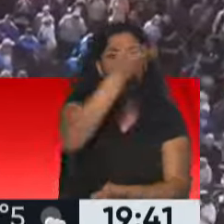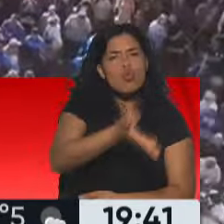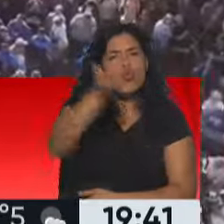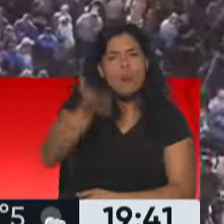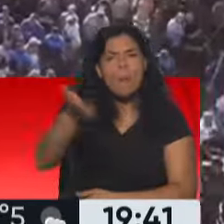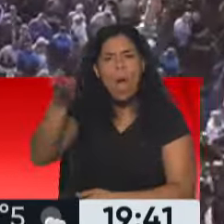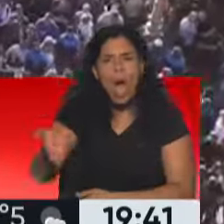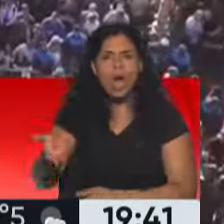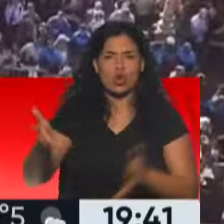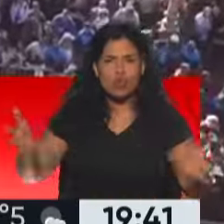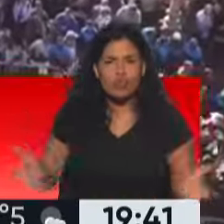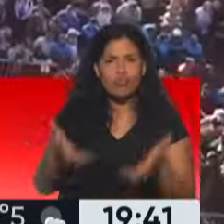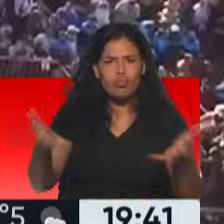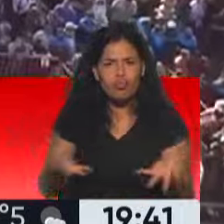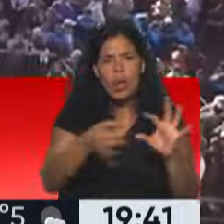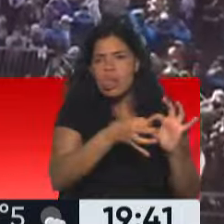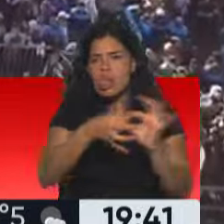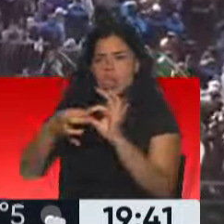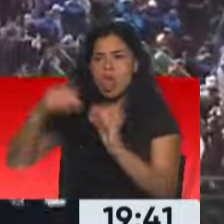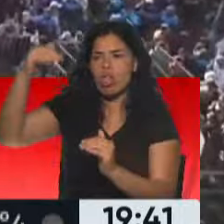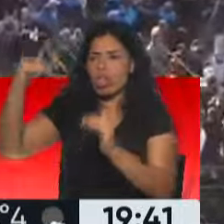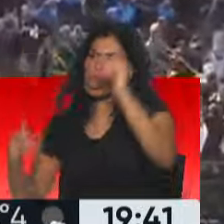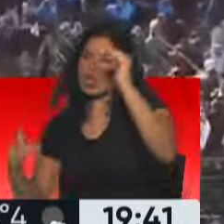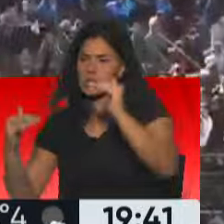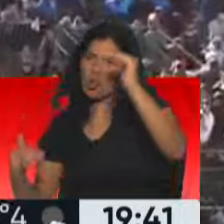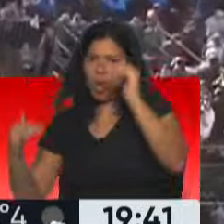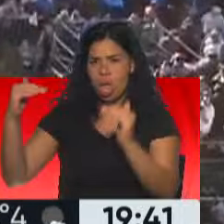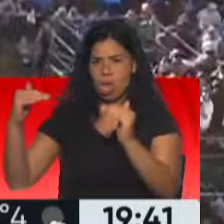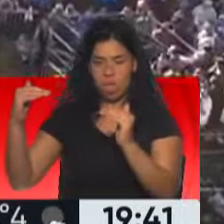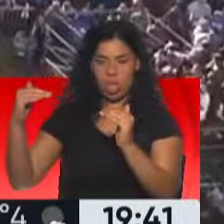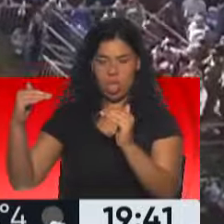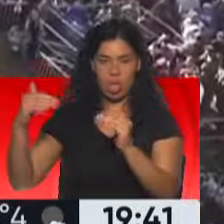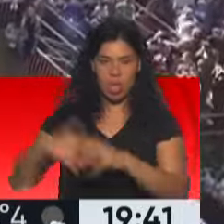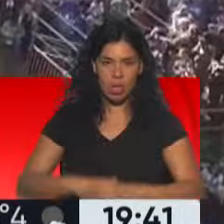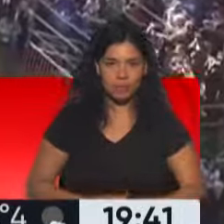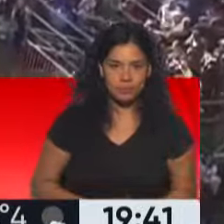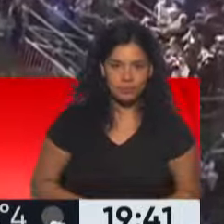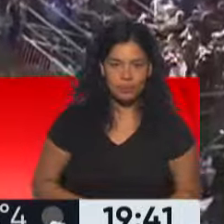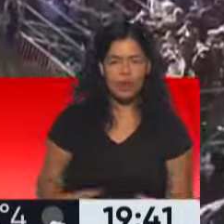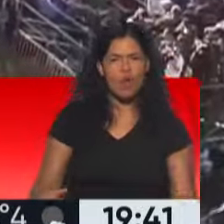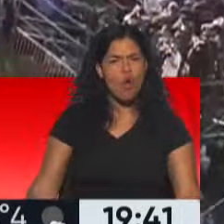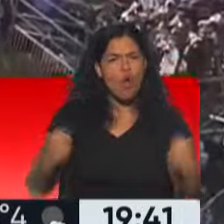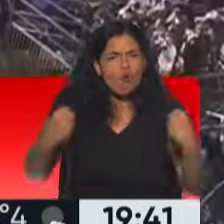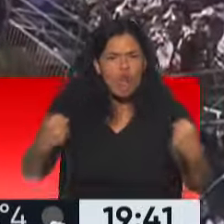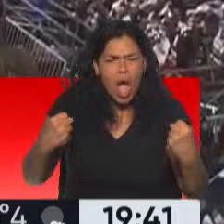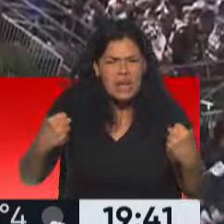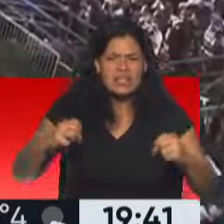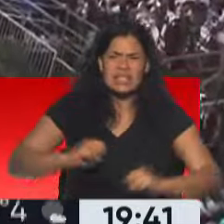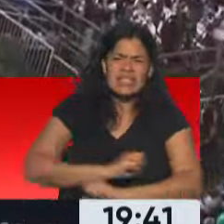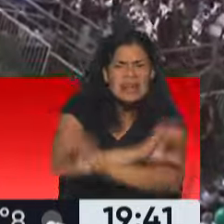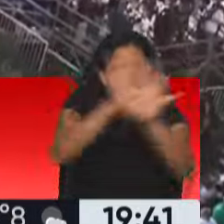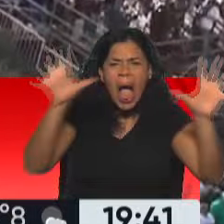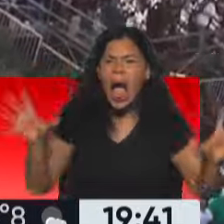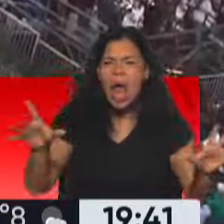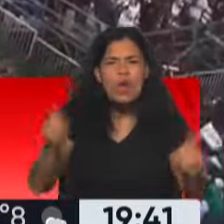contra el azar injusto de la desigualdad. Con la misma fuerza y claridad que lo dijimos